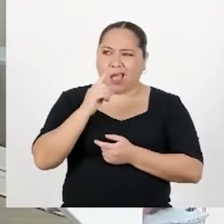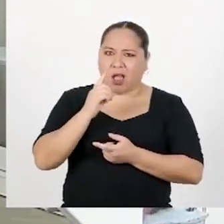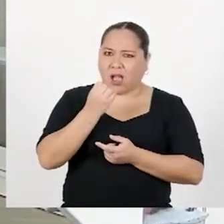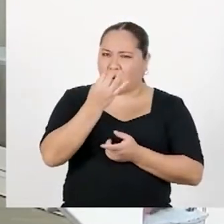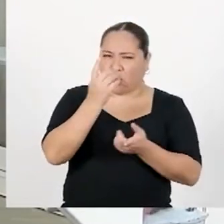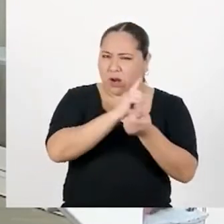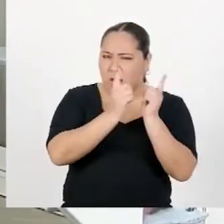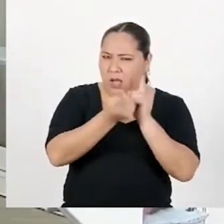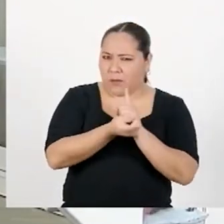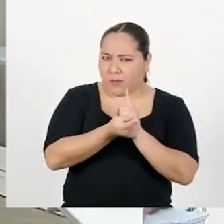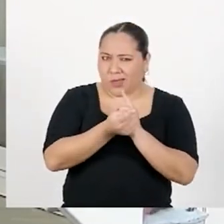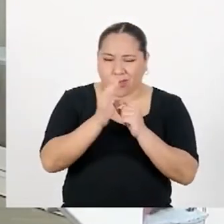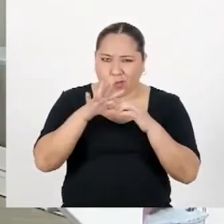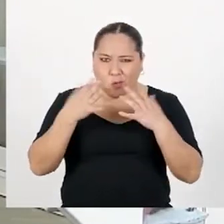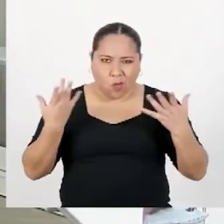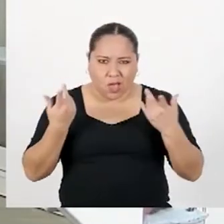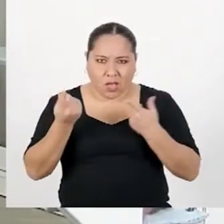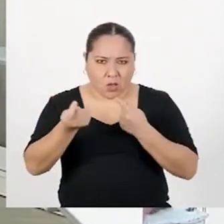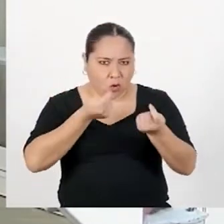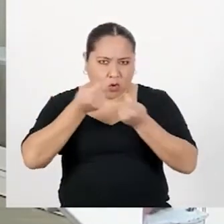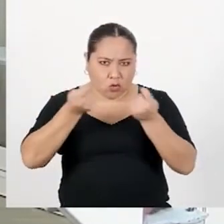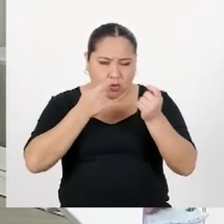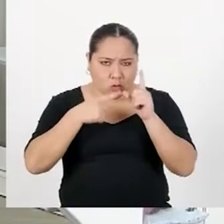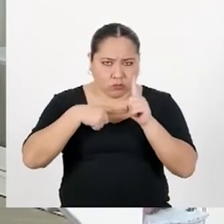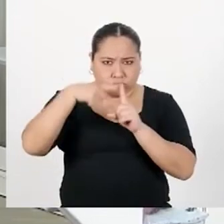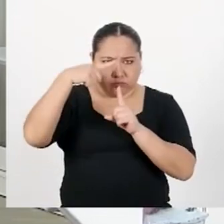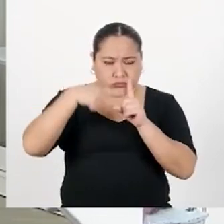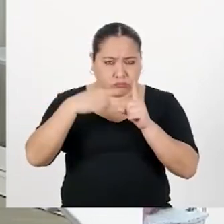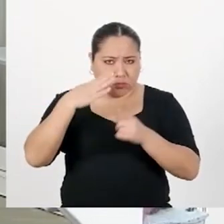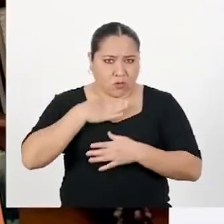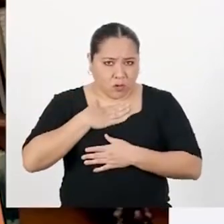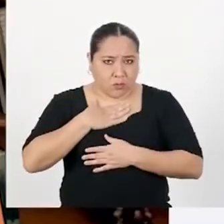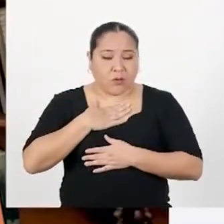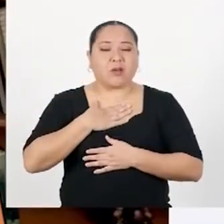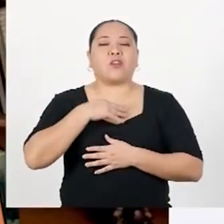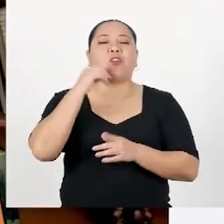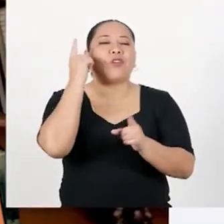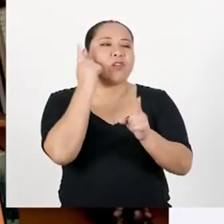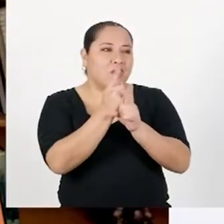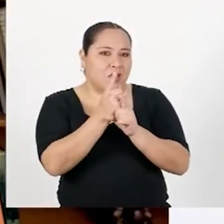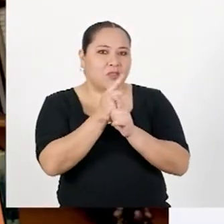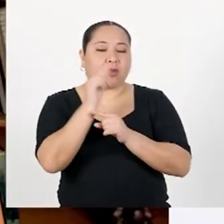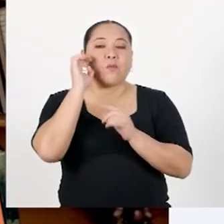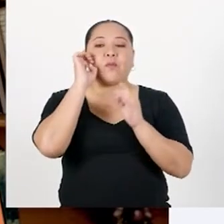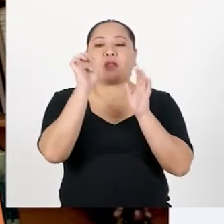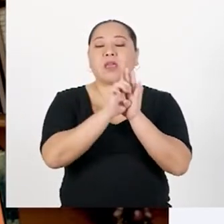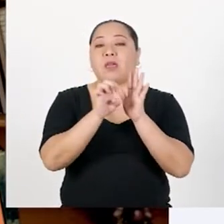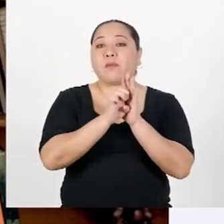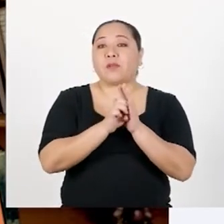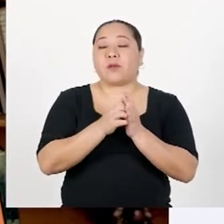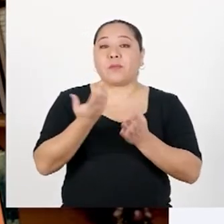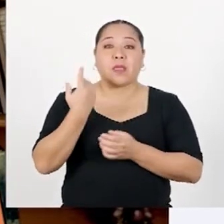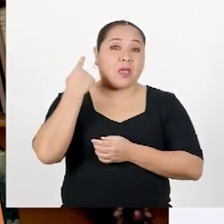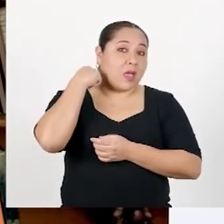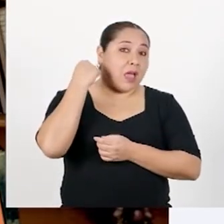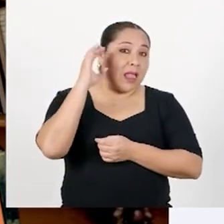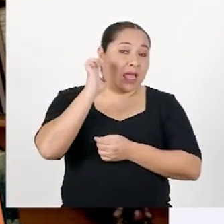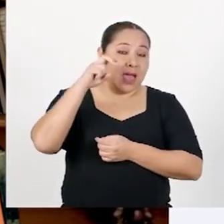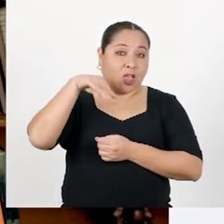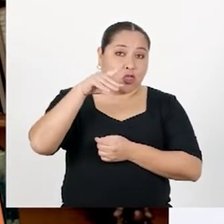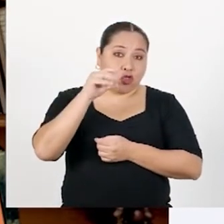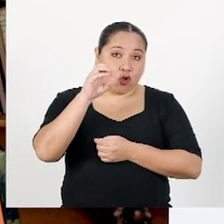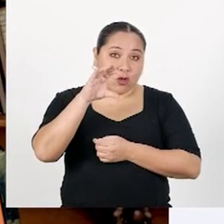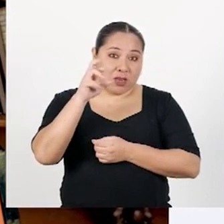se alteran, no se realizaría la regulación de la temperatura corporal. Así es. Por ejemplo, el sistema